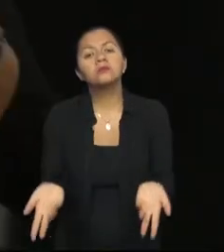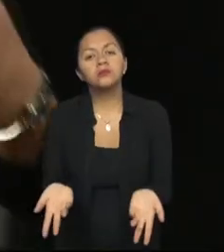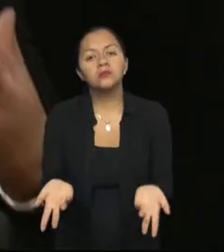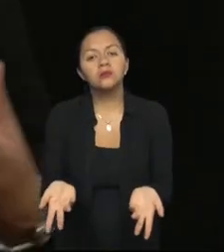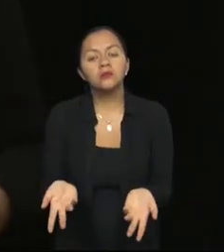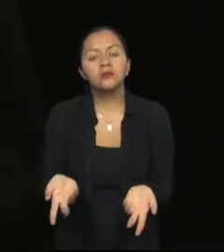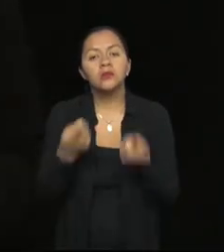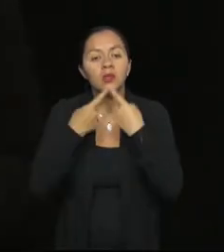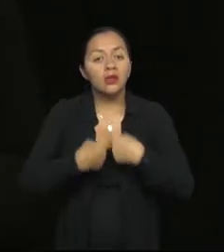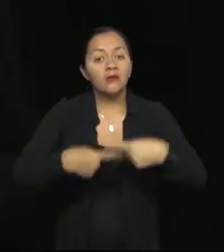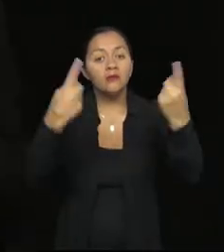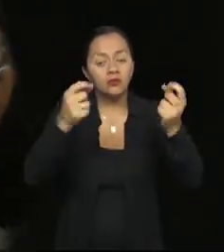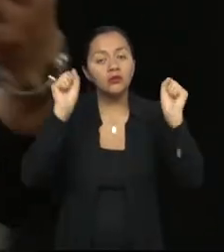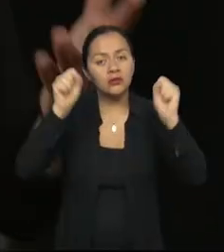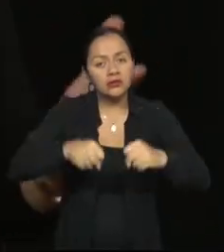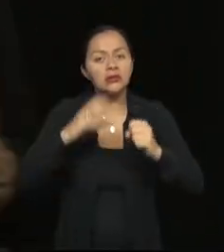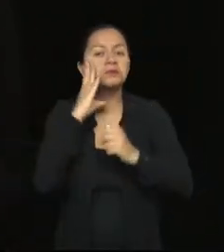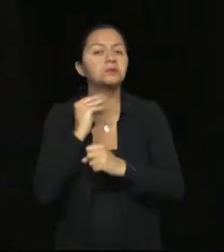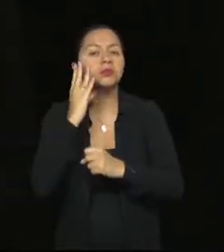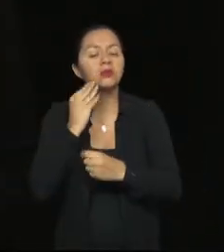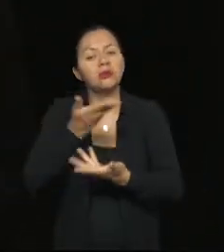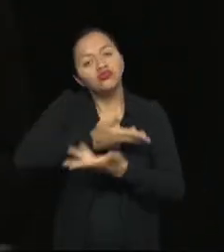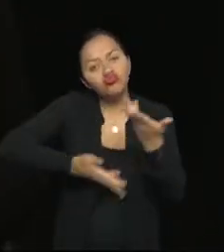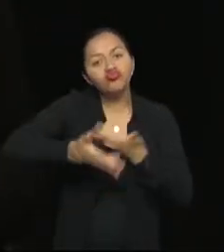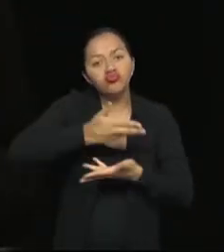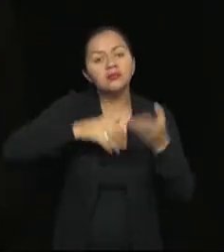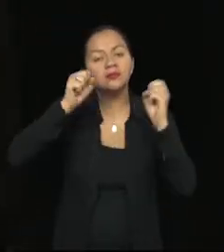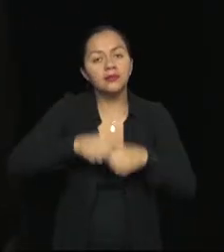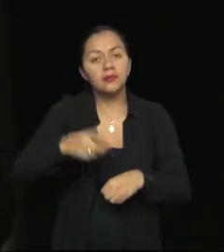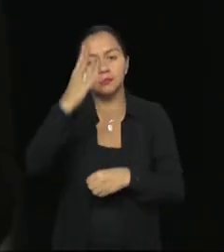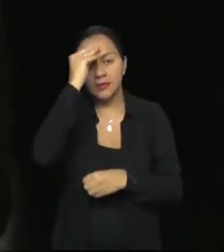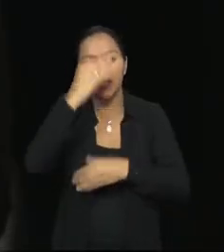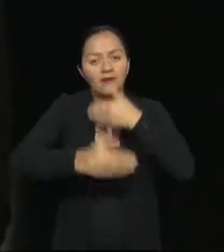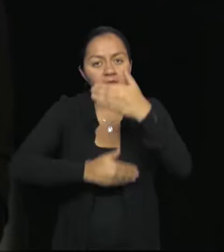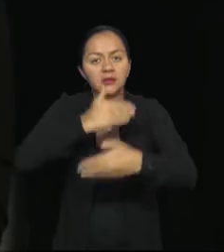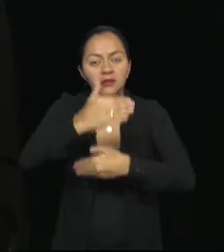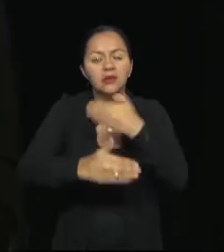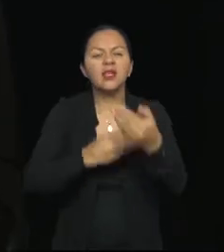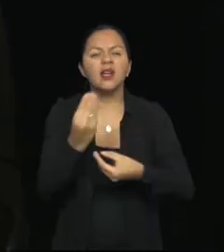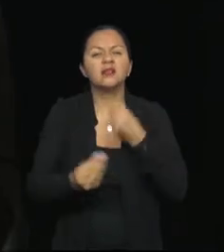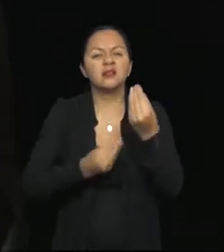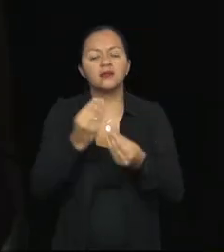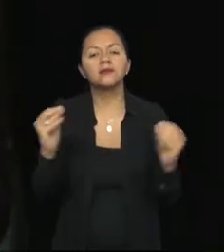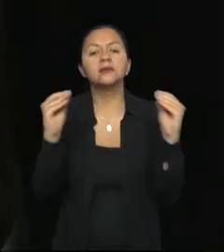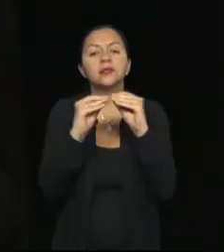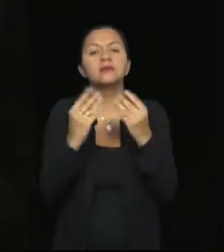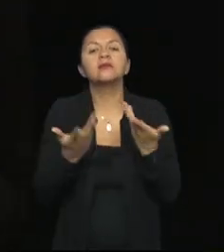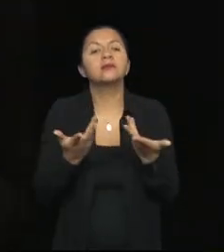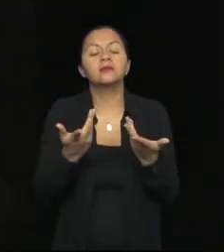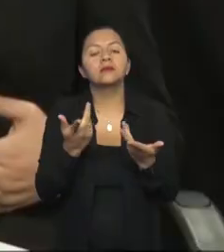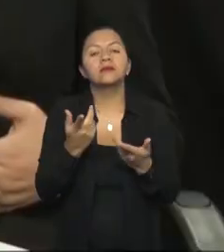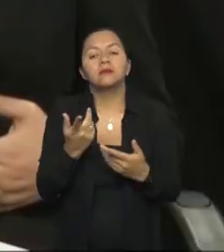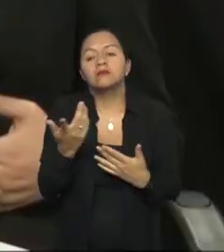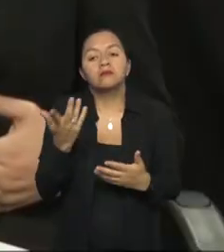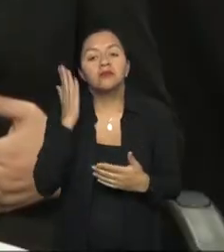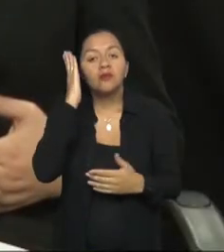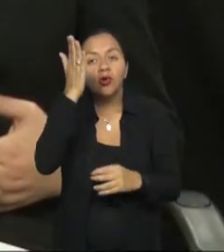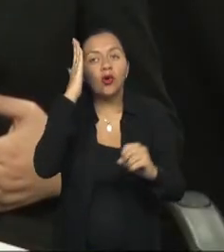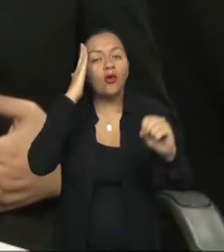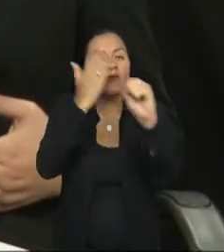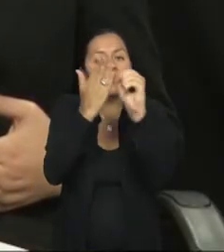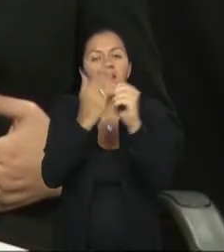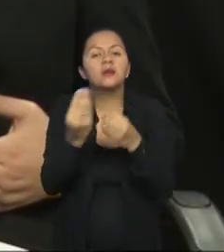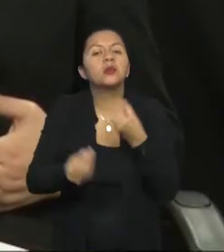oportunidad de difundir experiencias, de compartir en este caso qué es lo que se ha venido avanzando en rehabilitación basada en la comunidad? ¿Qué esperamos? ¿Qué objetivo